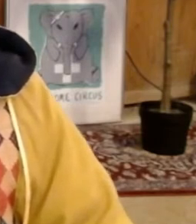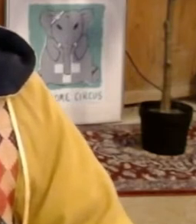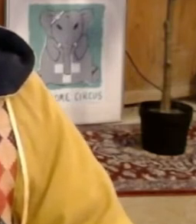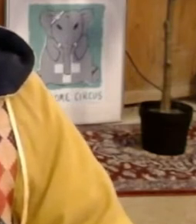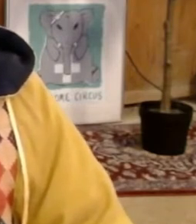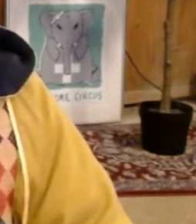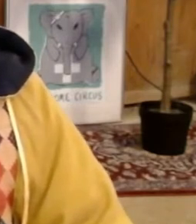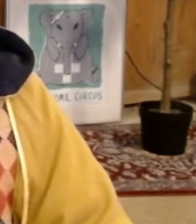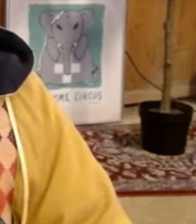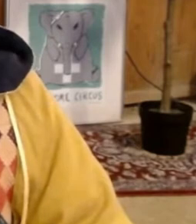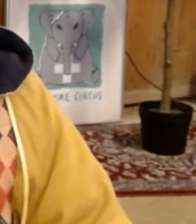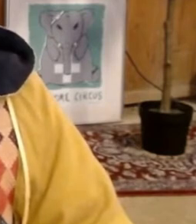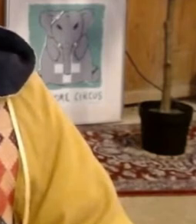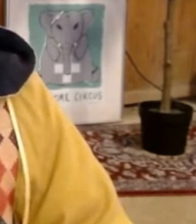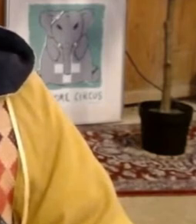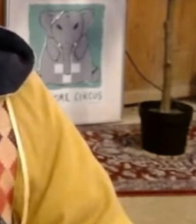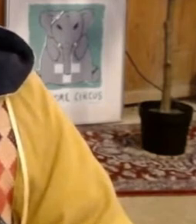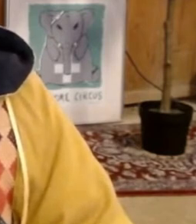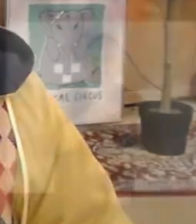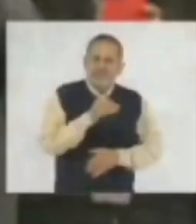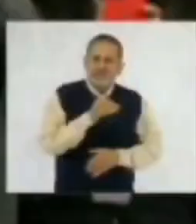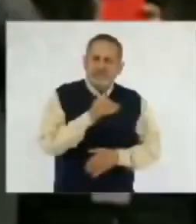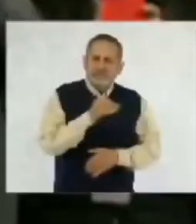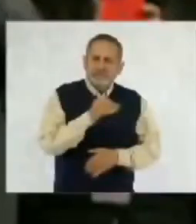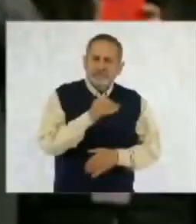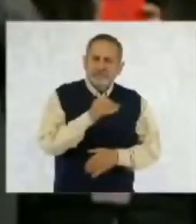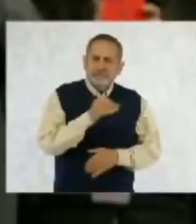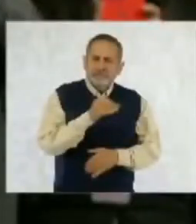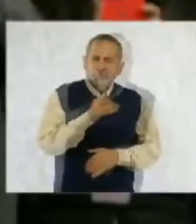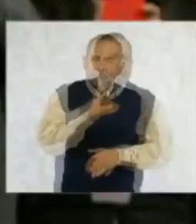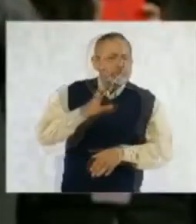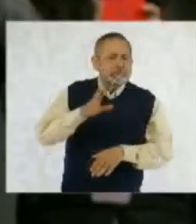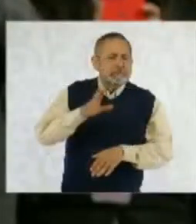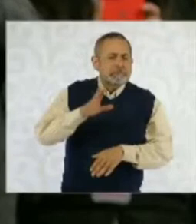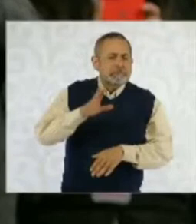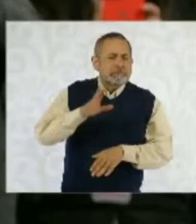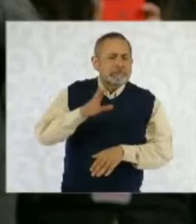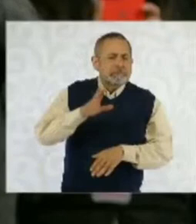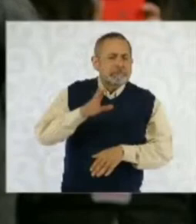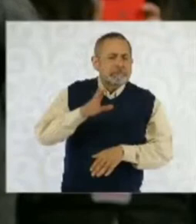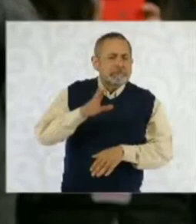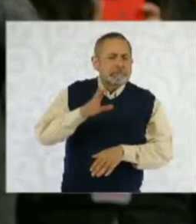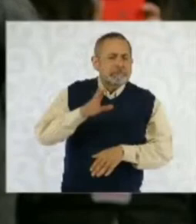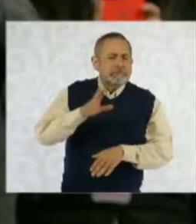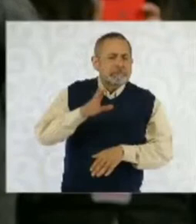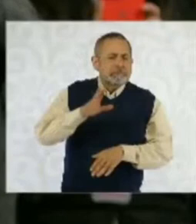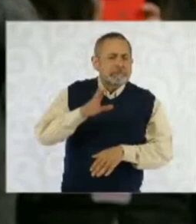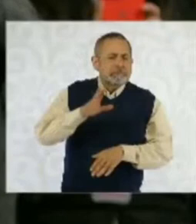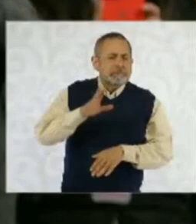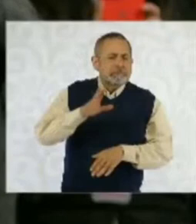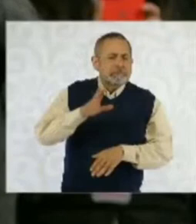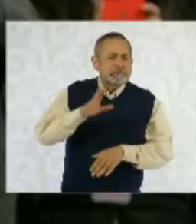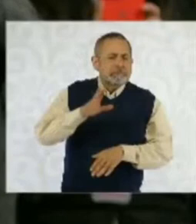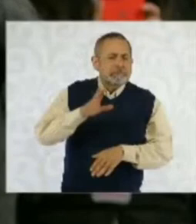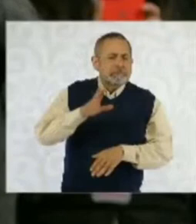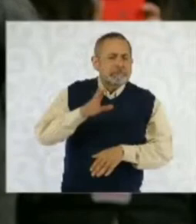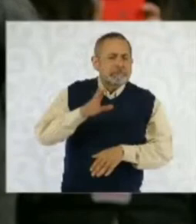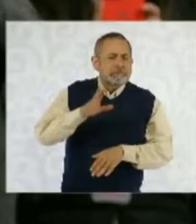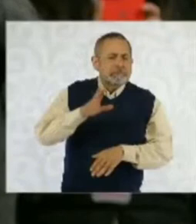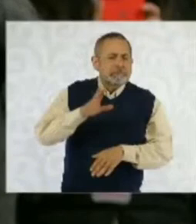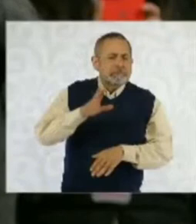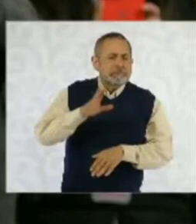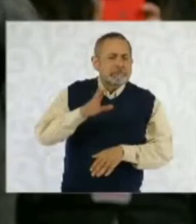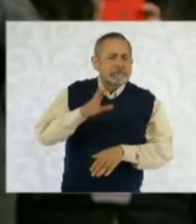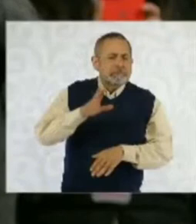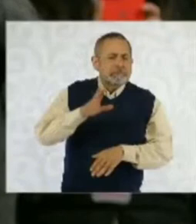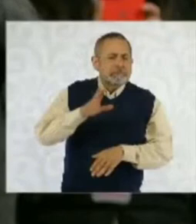le echa en cara a la doctora Sheinbaum estos dichos que hace Piña, que acaba usted de escuchar, más o menos, en su último informe. De hecho,